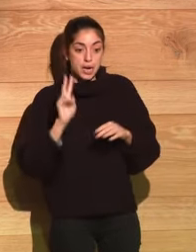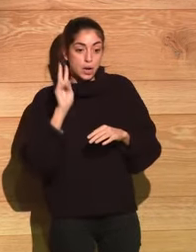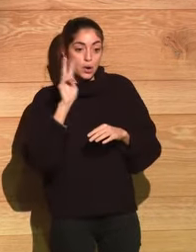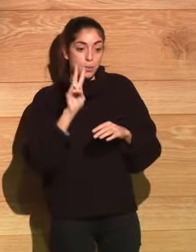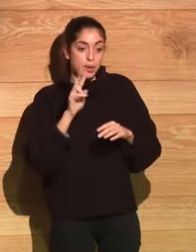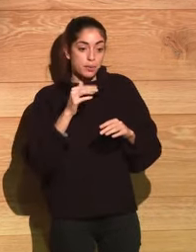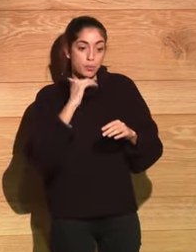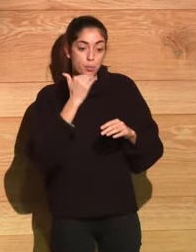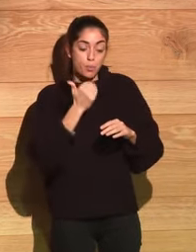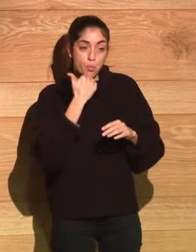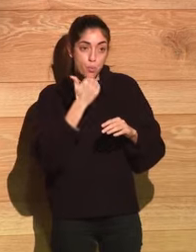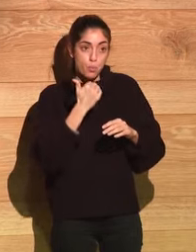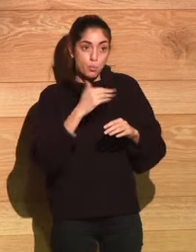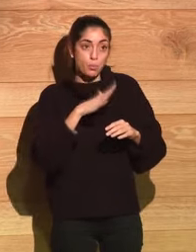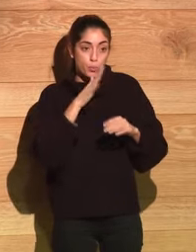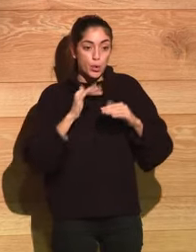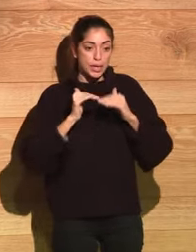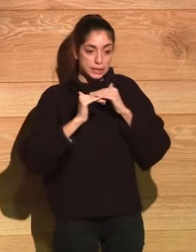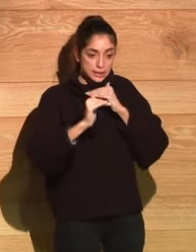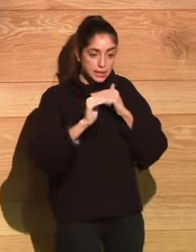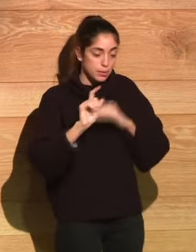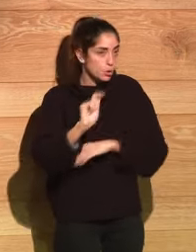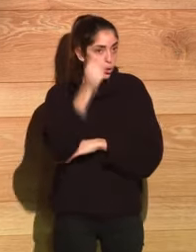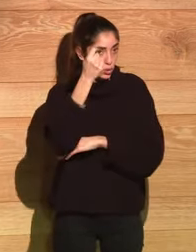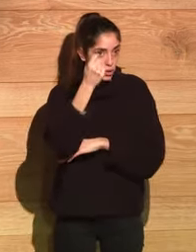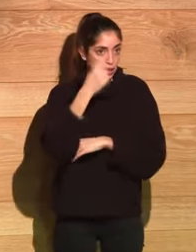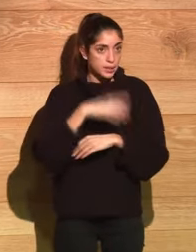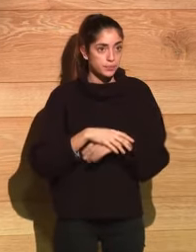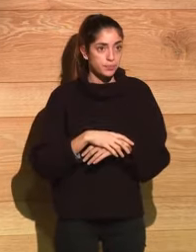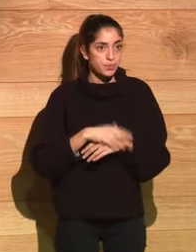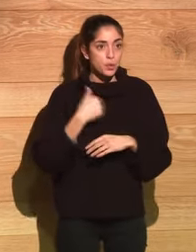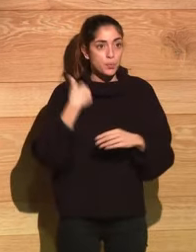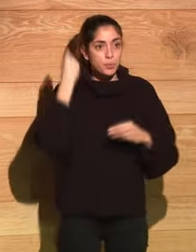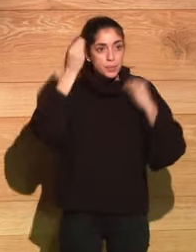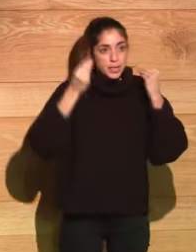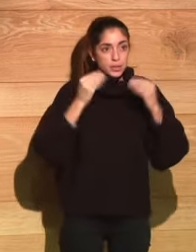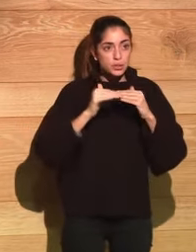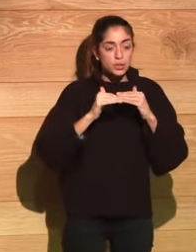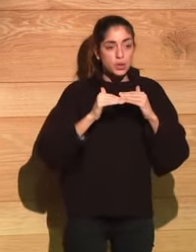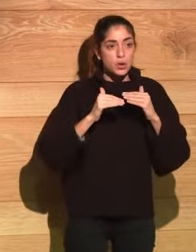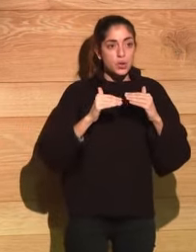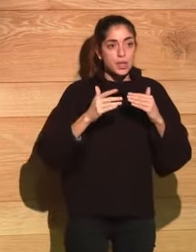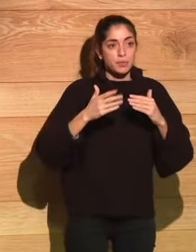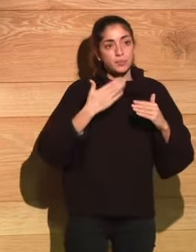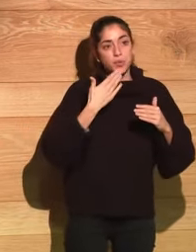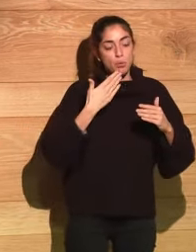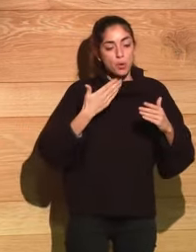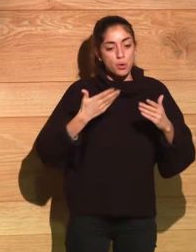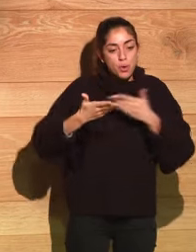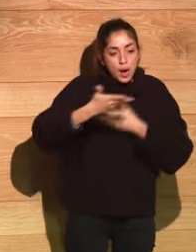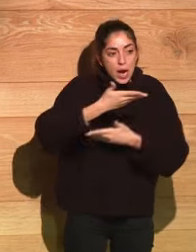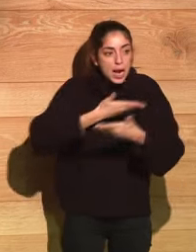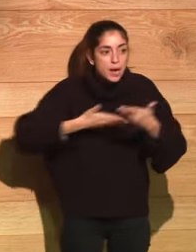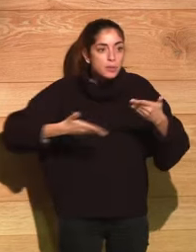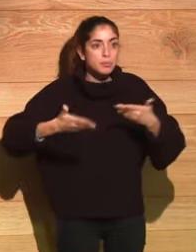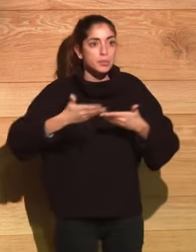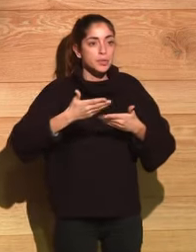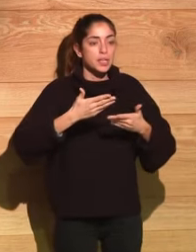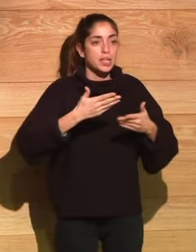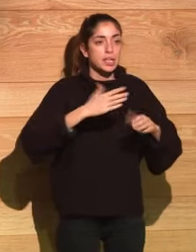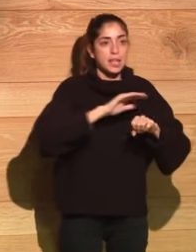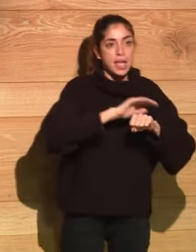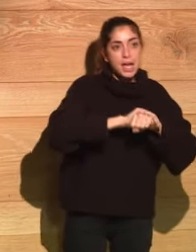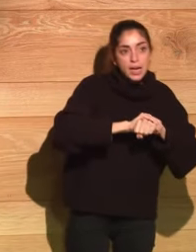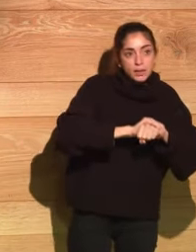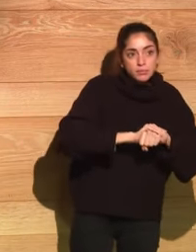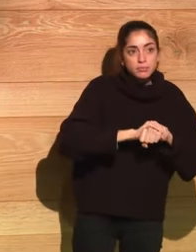Entonces, bueno, esto que la armonía entre dos personas, sea cual sea su relación, una amistad, haya sexo o no